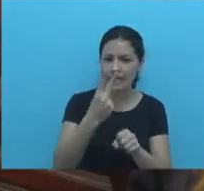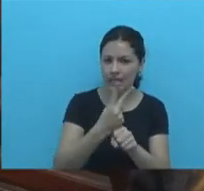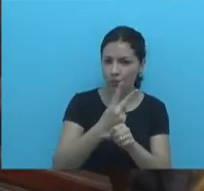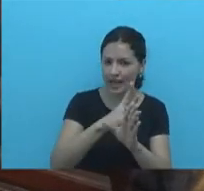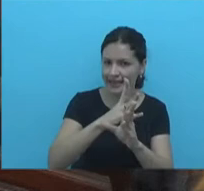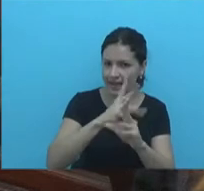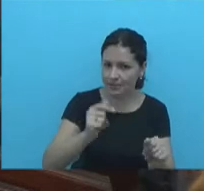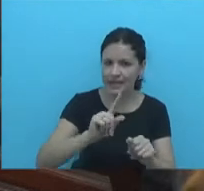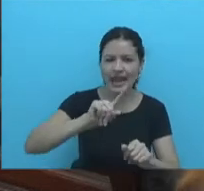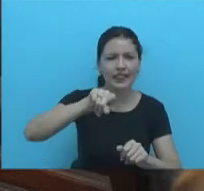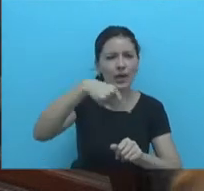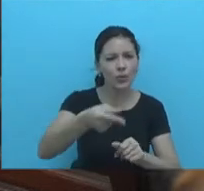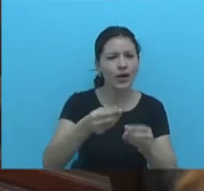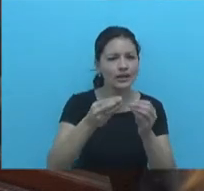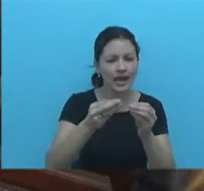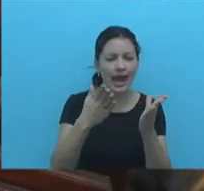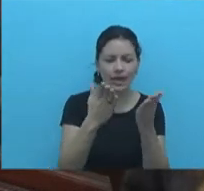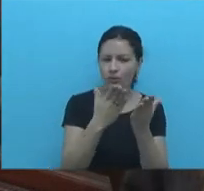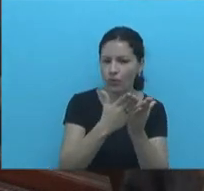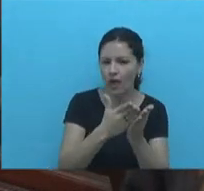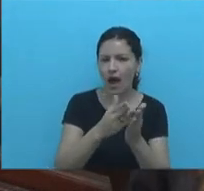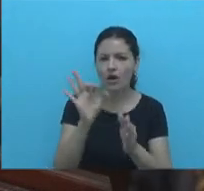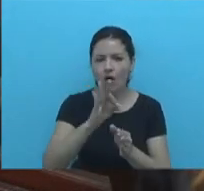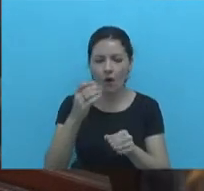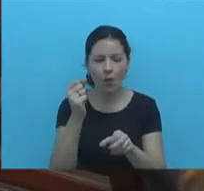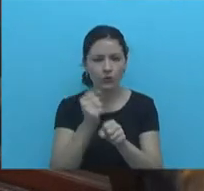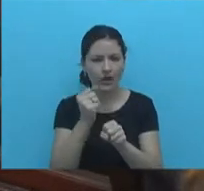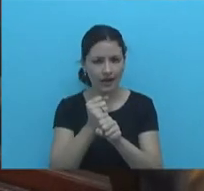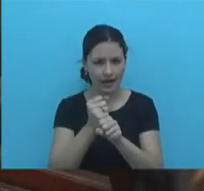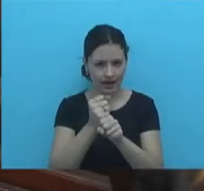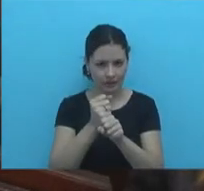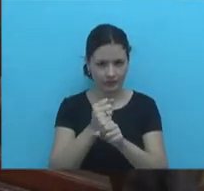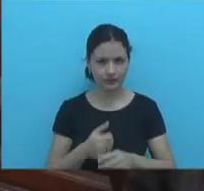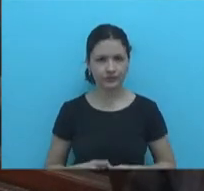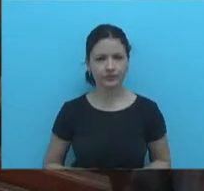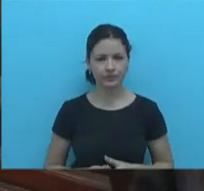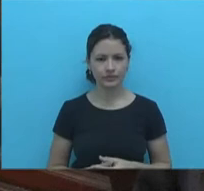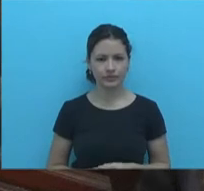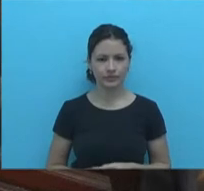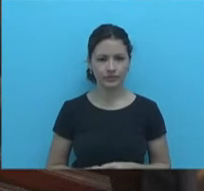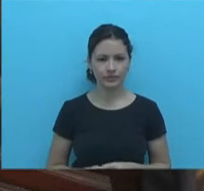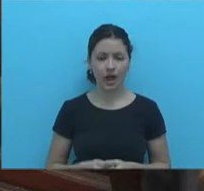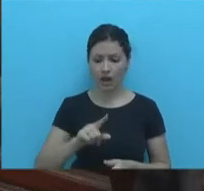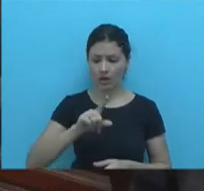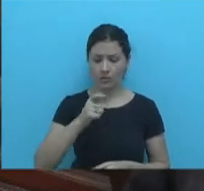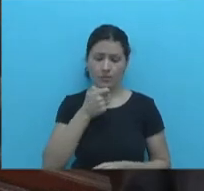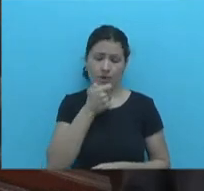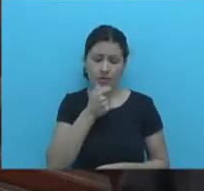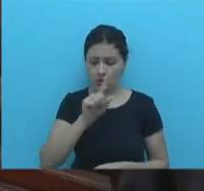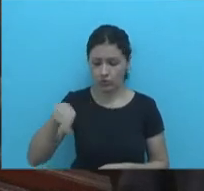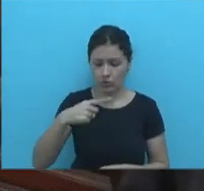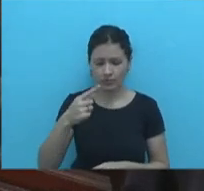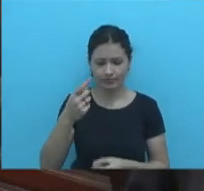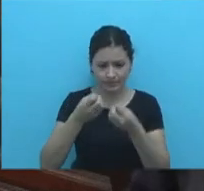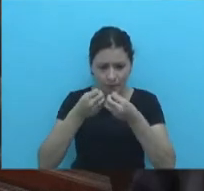que están pasando por todo ese proceso de la secundaria. Y para nosotros, cuando estás en primer año, capaz sos muy chico para